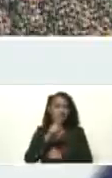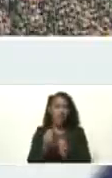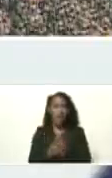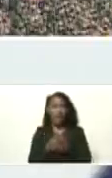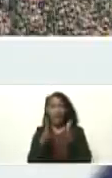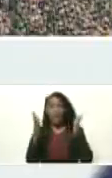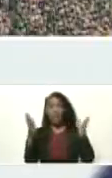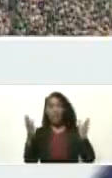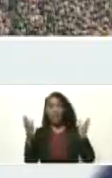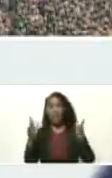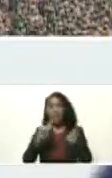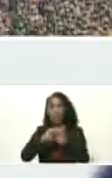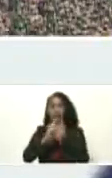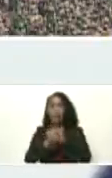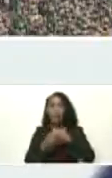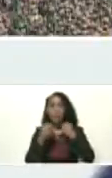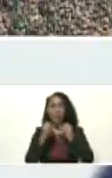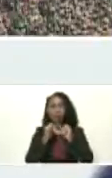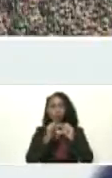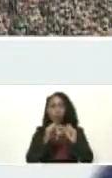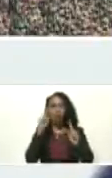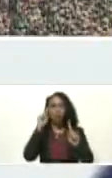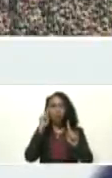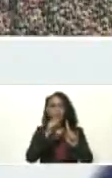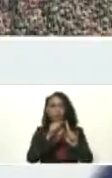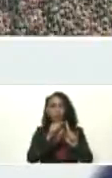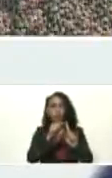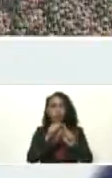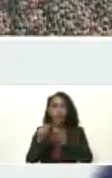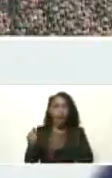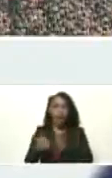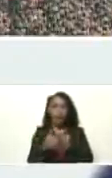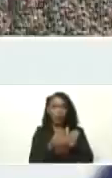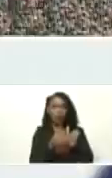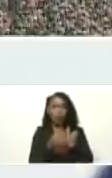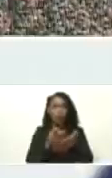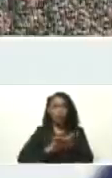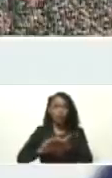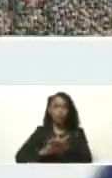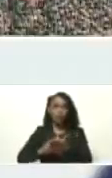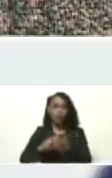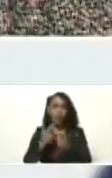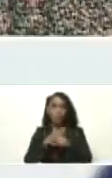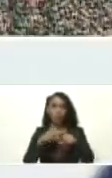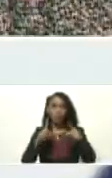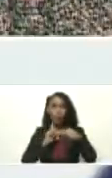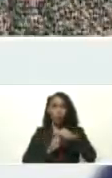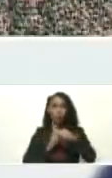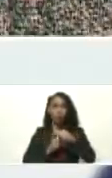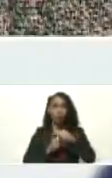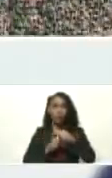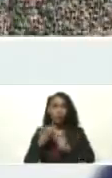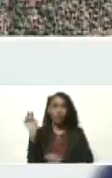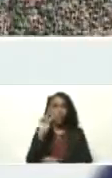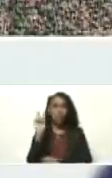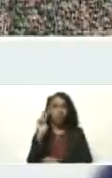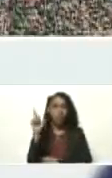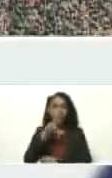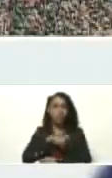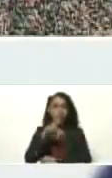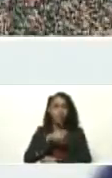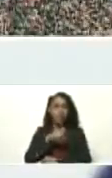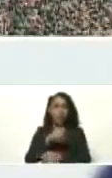cambios para seguir apuntalando el camino de la recuperación y la prosperidad. Y Venezuela necesita